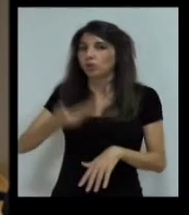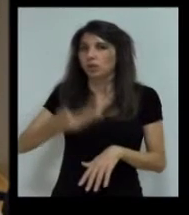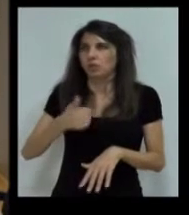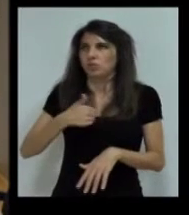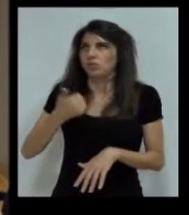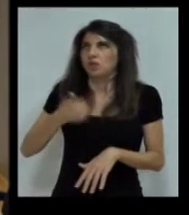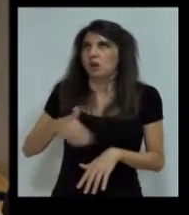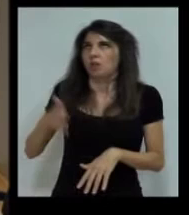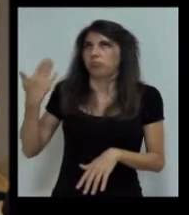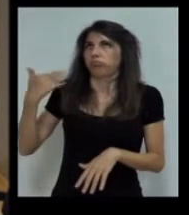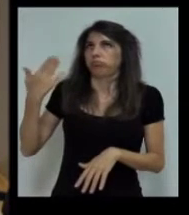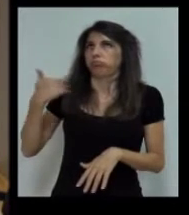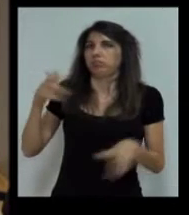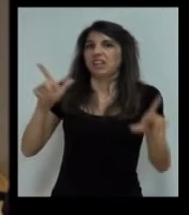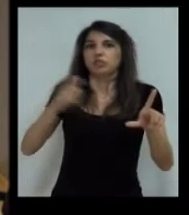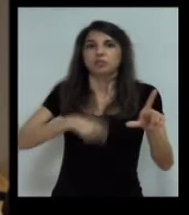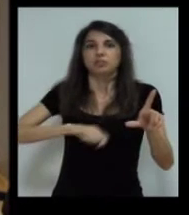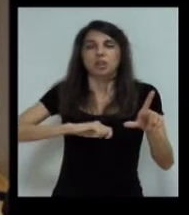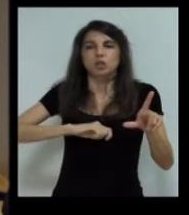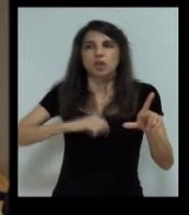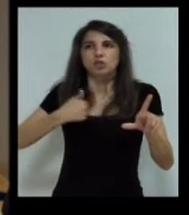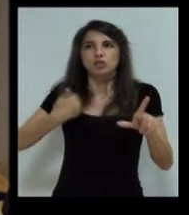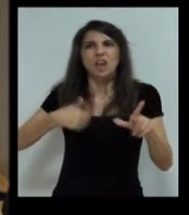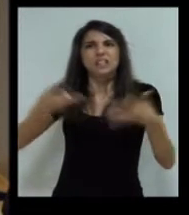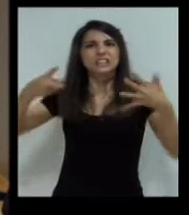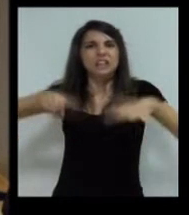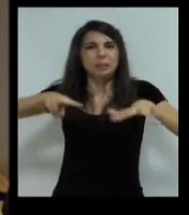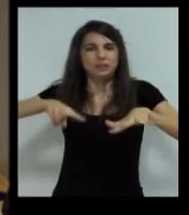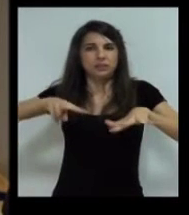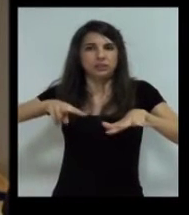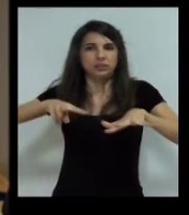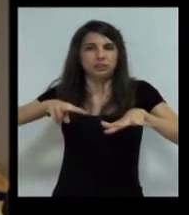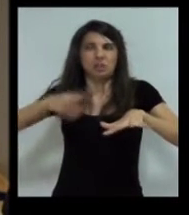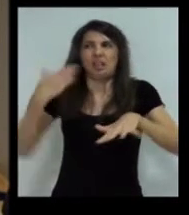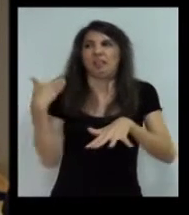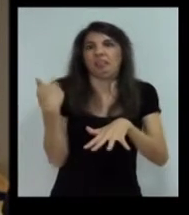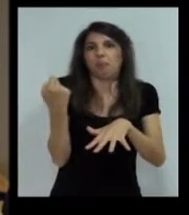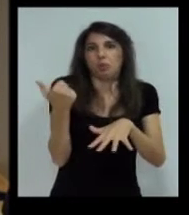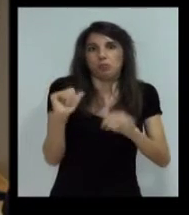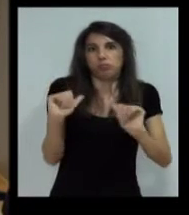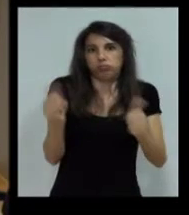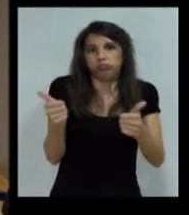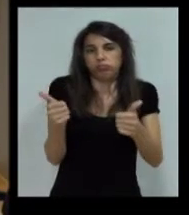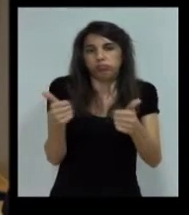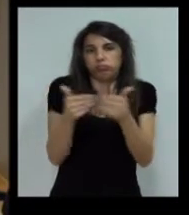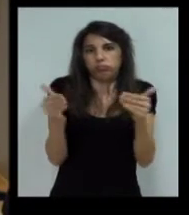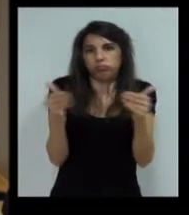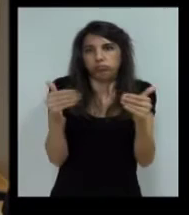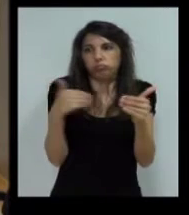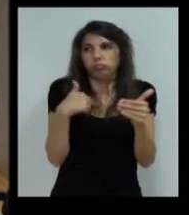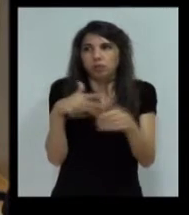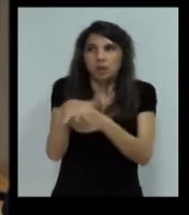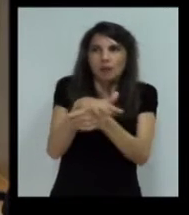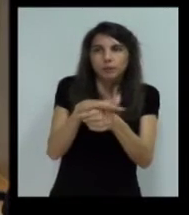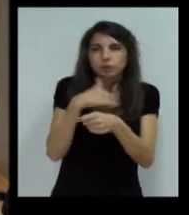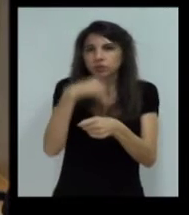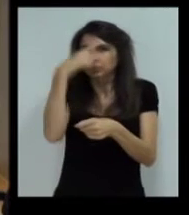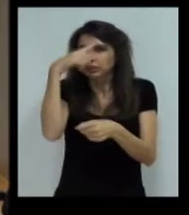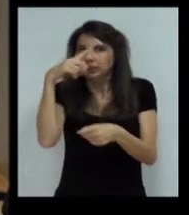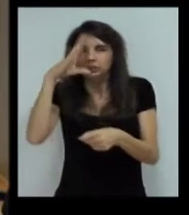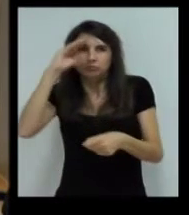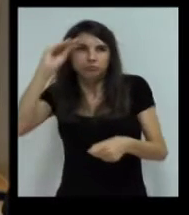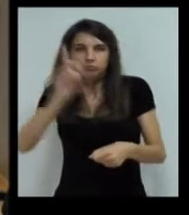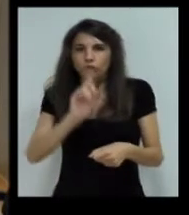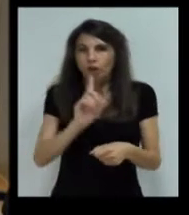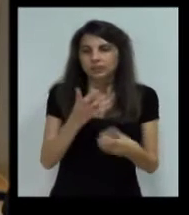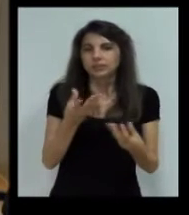en accesibilidad en televisión española llevo 7 meses. Sí. Soy recién llegado al campo, sé muy poquito, me voy enterando de las cosas. Es un mundo,